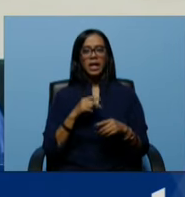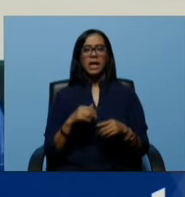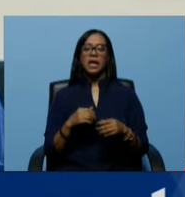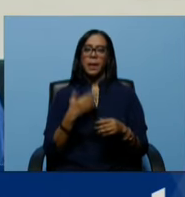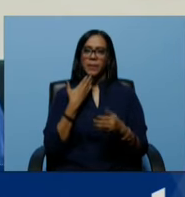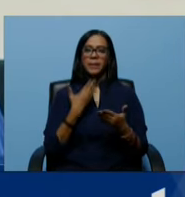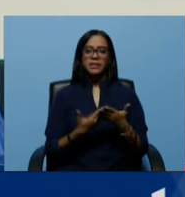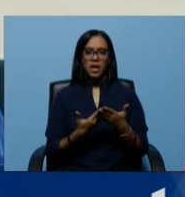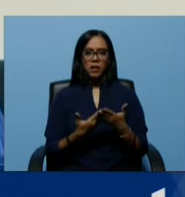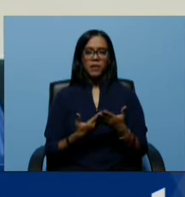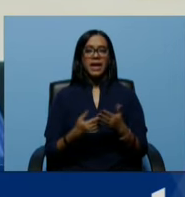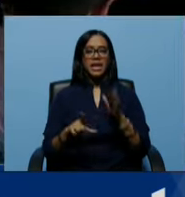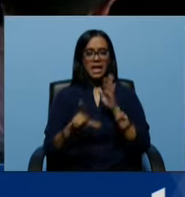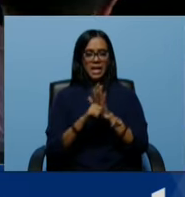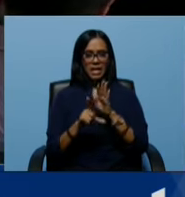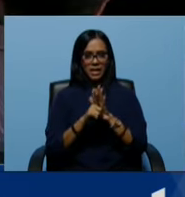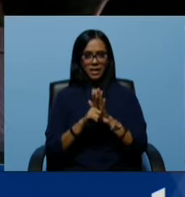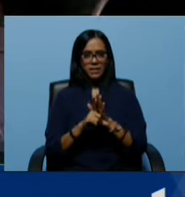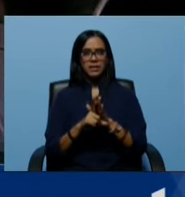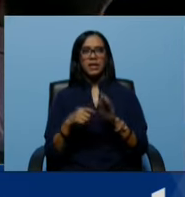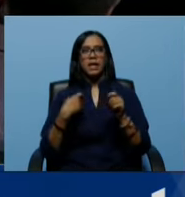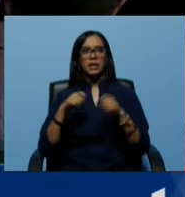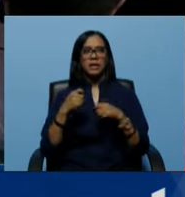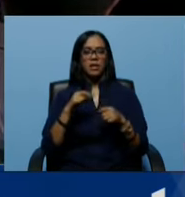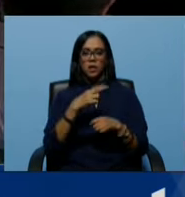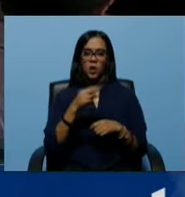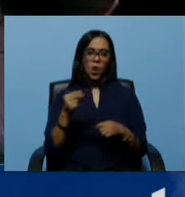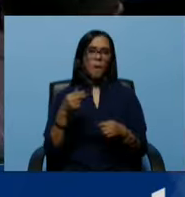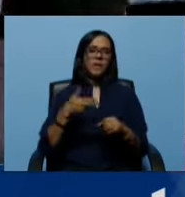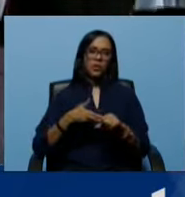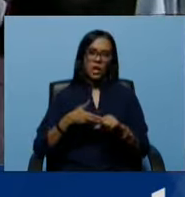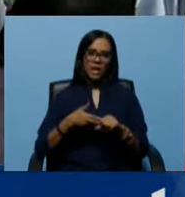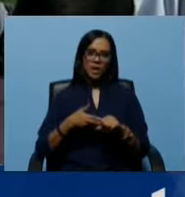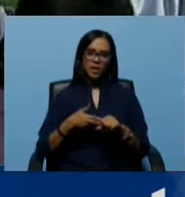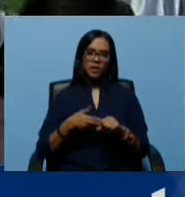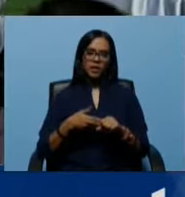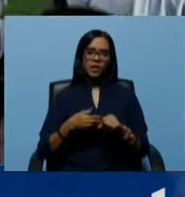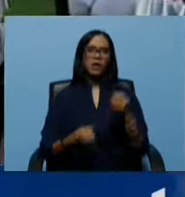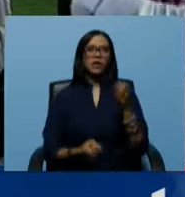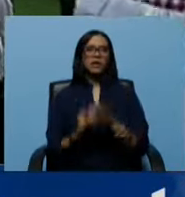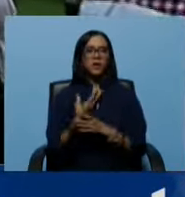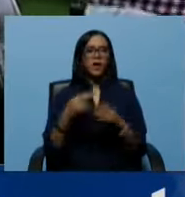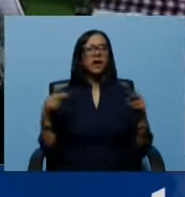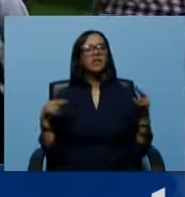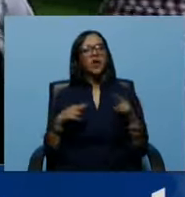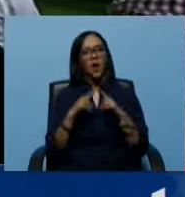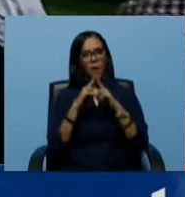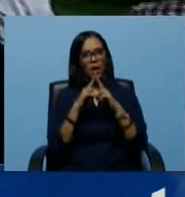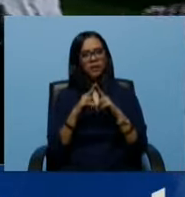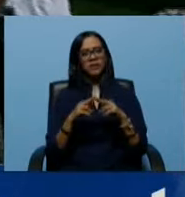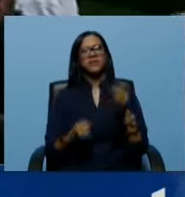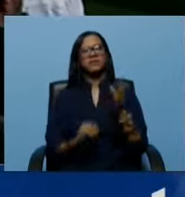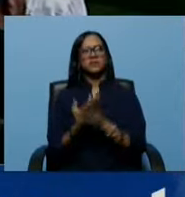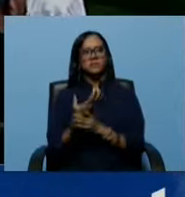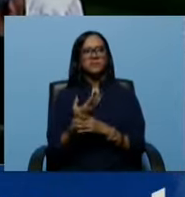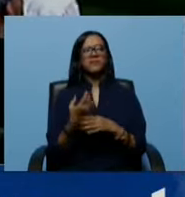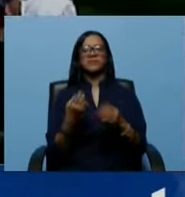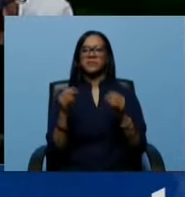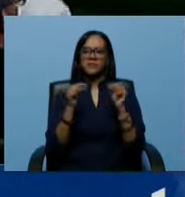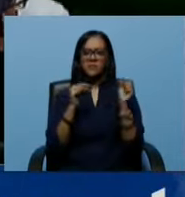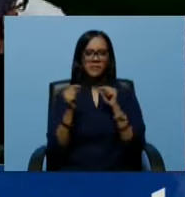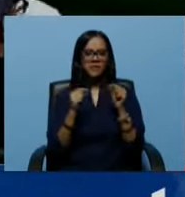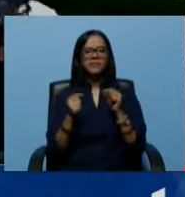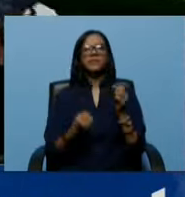presidente, en la ley del fomento de la exportación no petrolera, surgió de estos encuentros, surgió del diálogo, surgió de